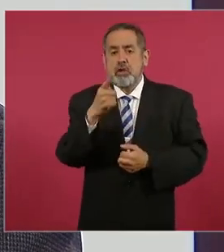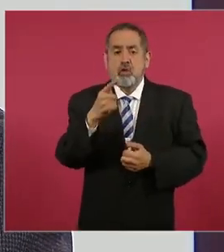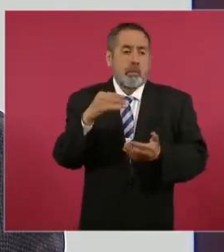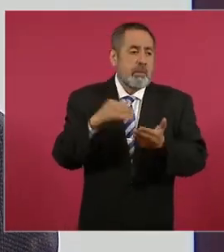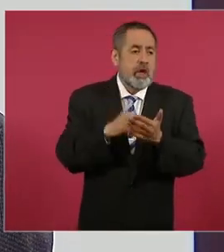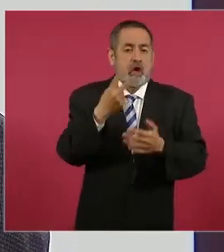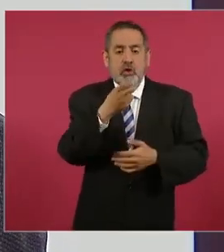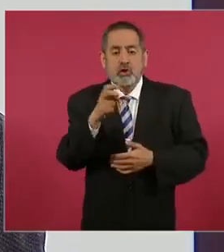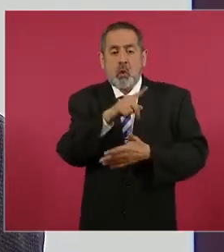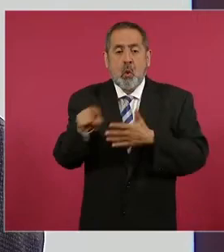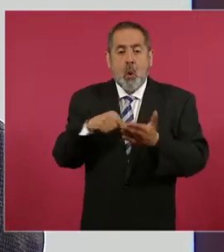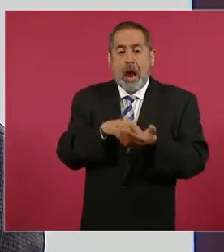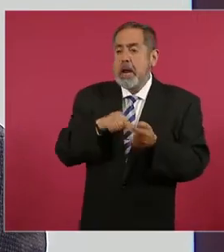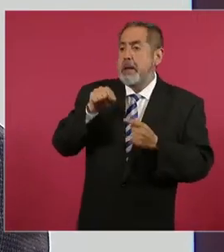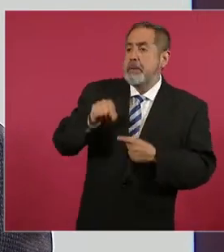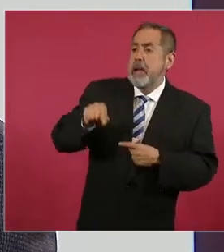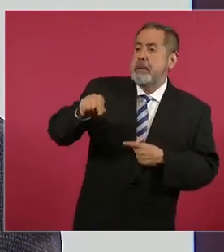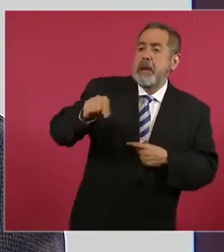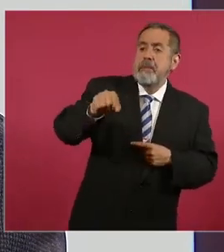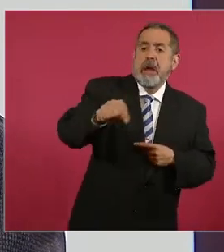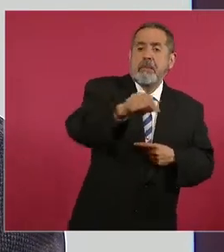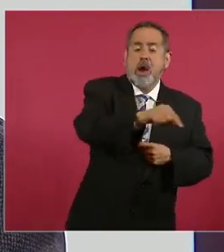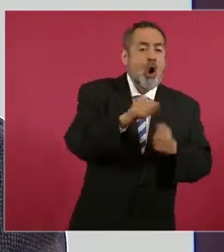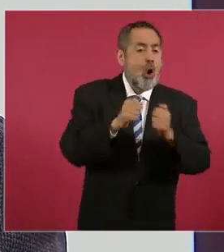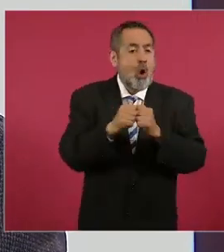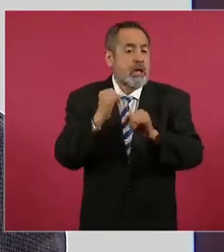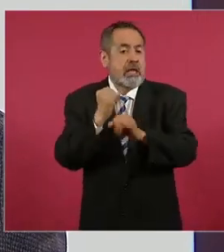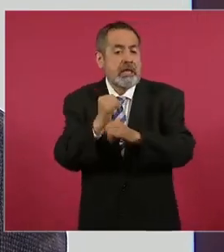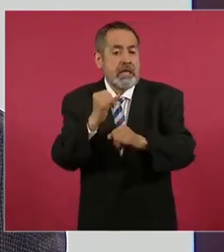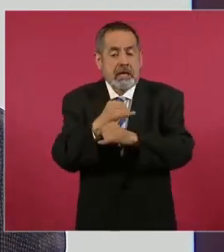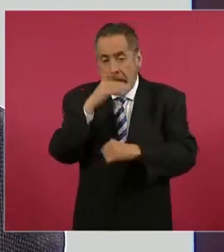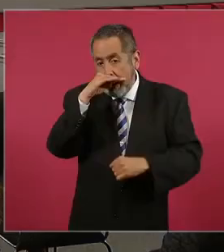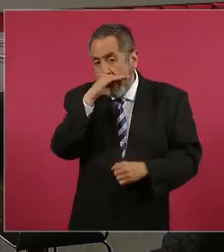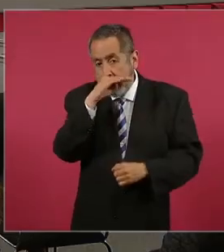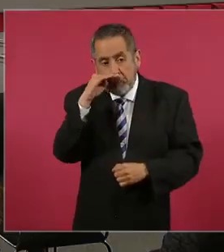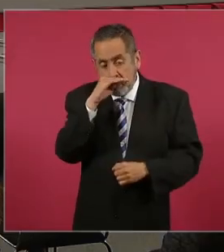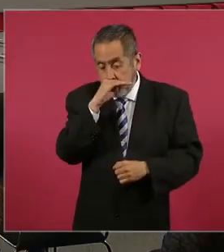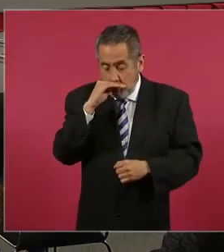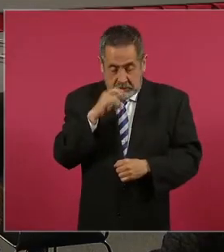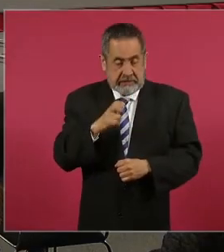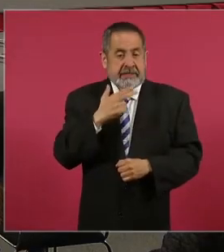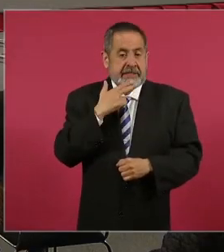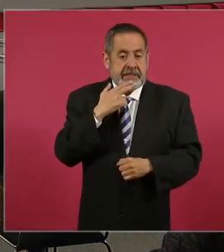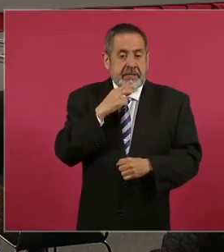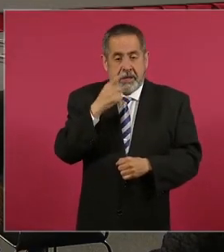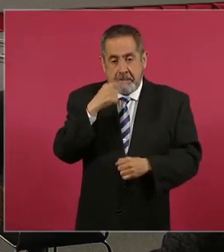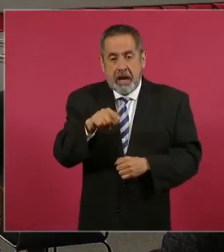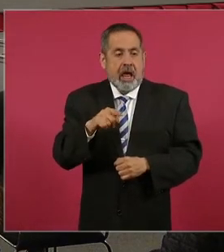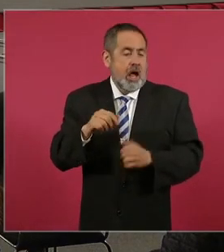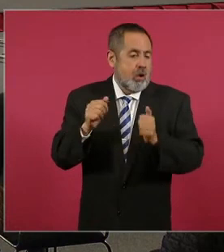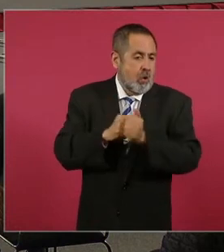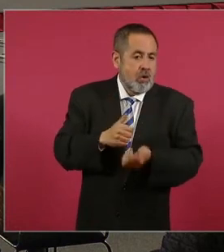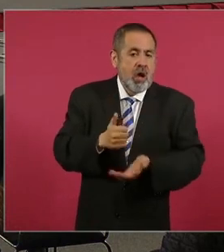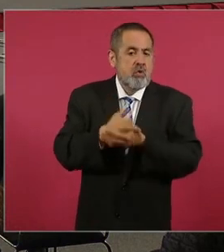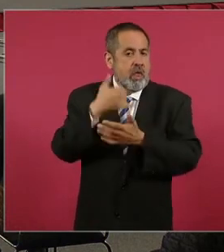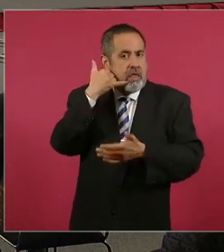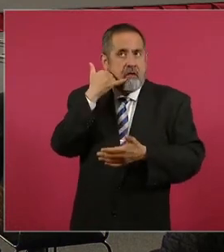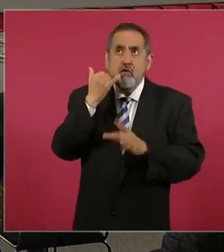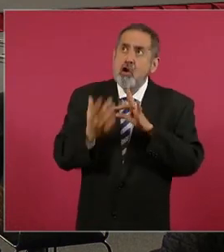91.200 sitios con internet público gratuito que suma el servicio de telefonía